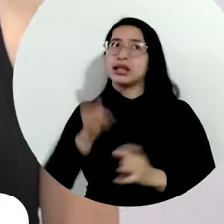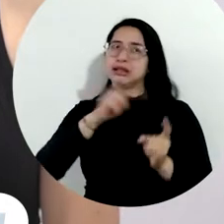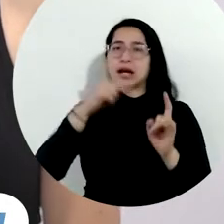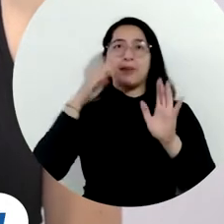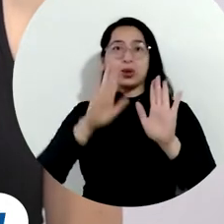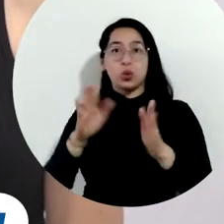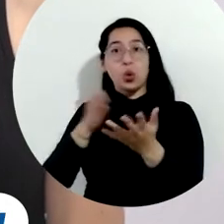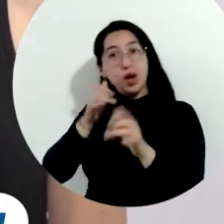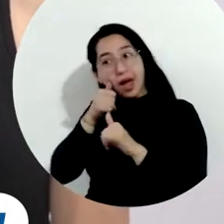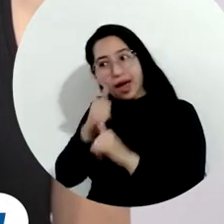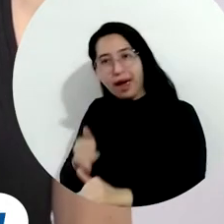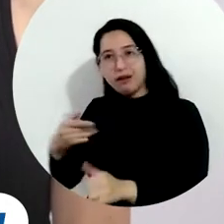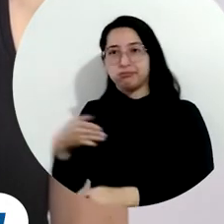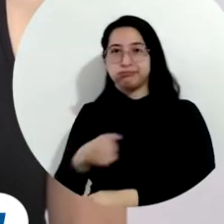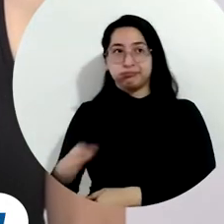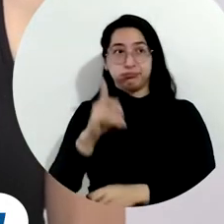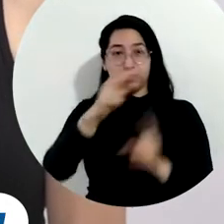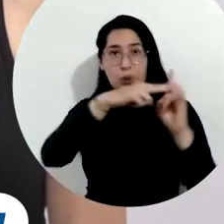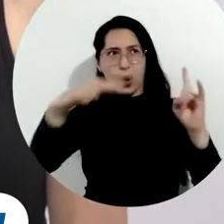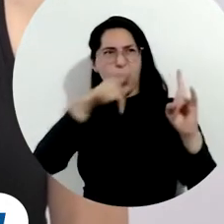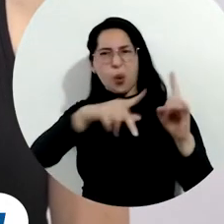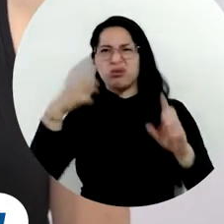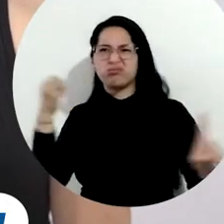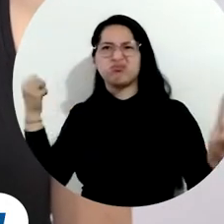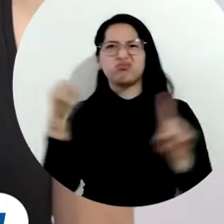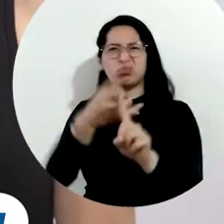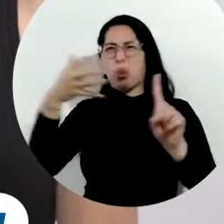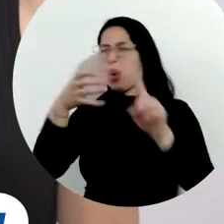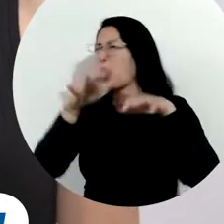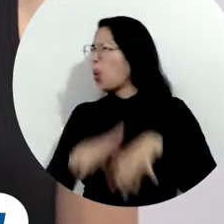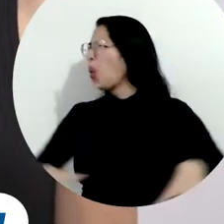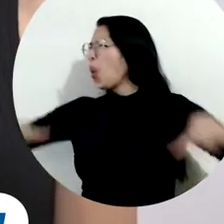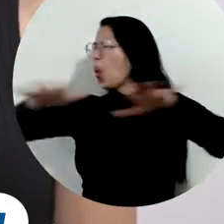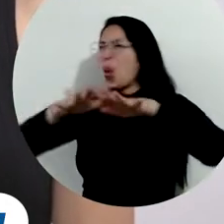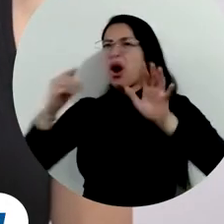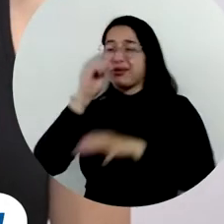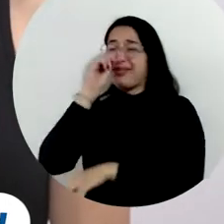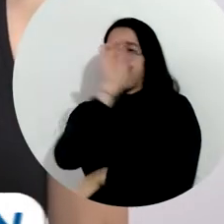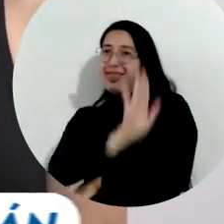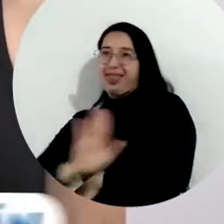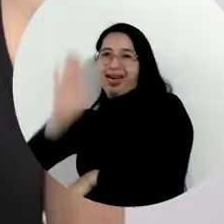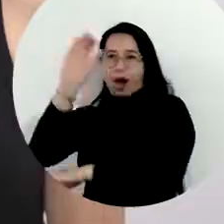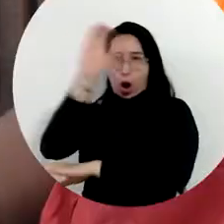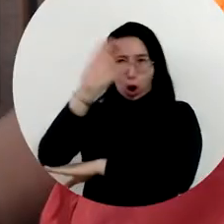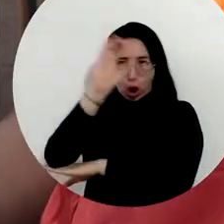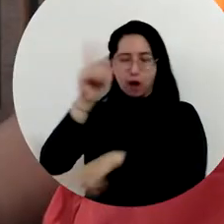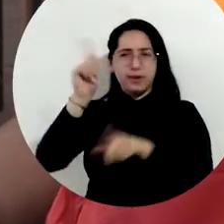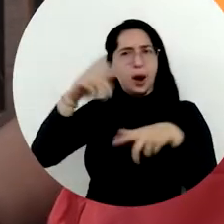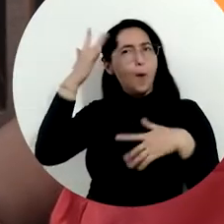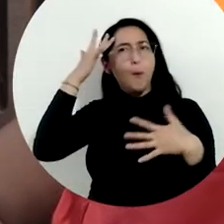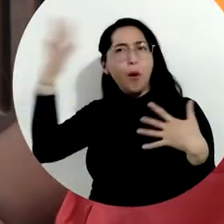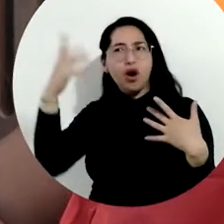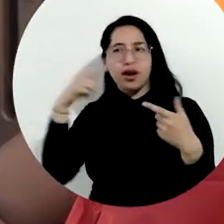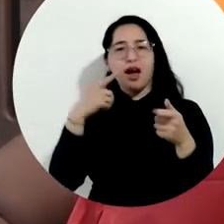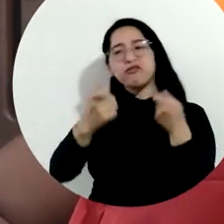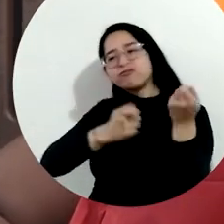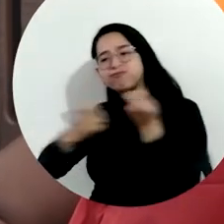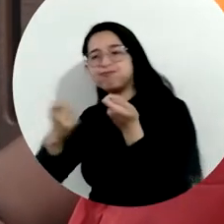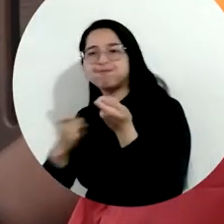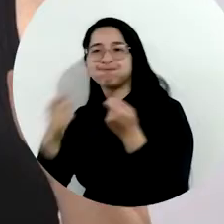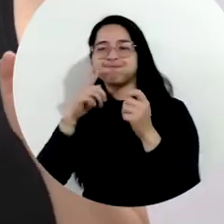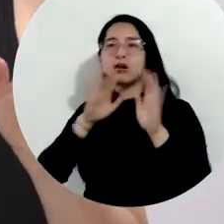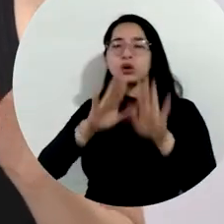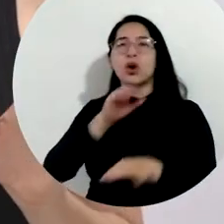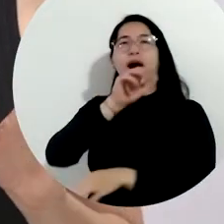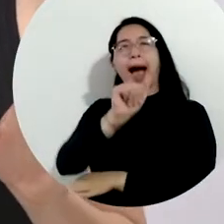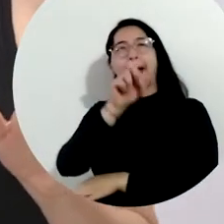ingeniería pesquera de la Universidad del Magdalena genera un impacto enorme a nivel nacional, ya que maneja tanto el área